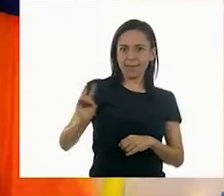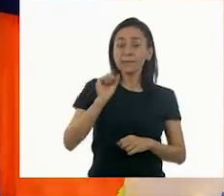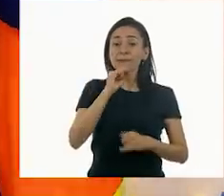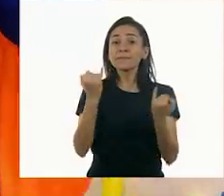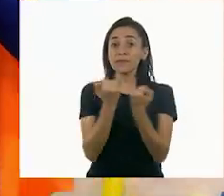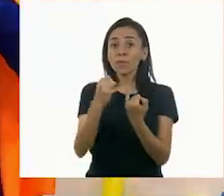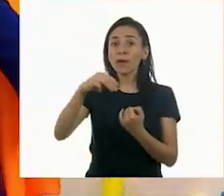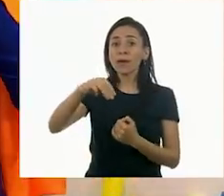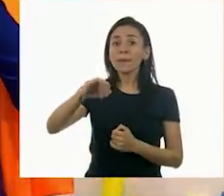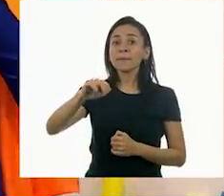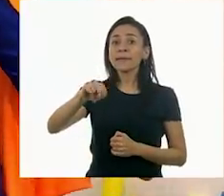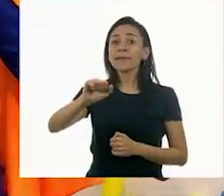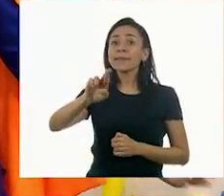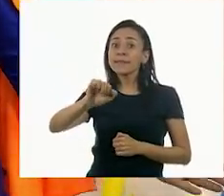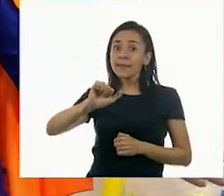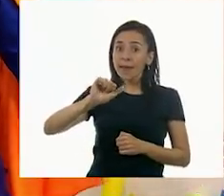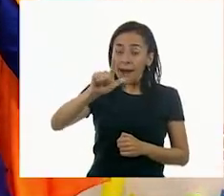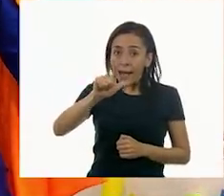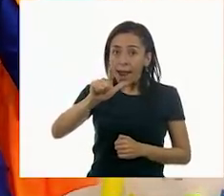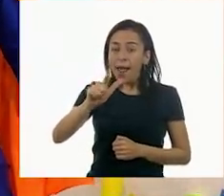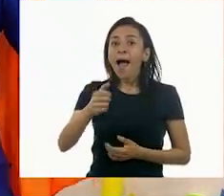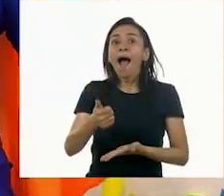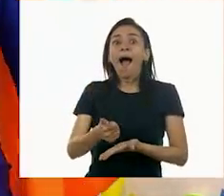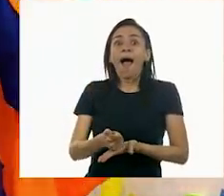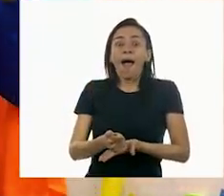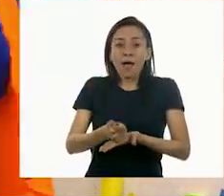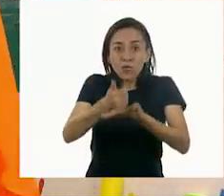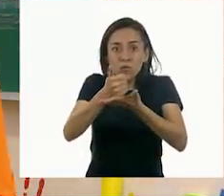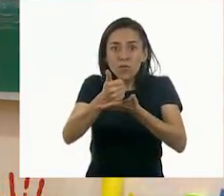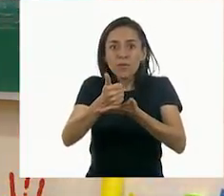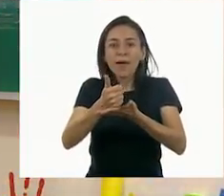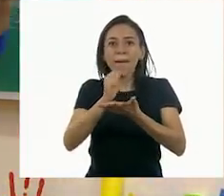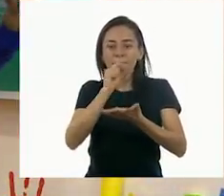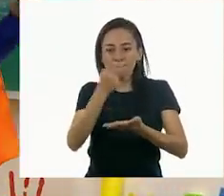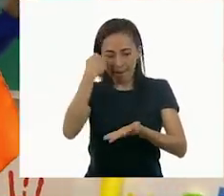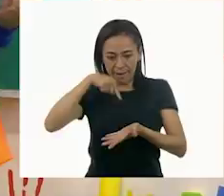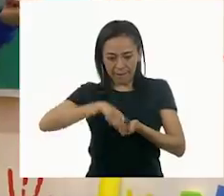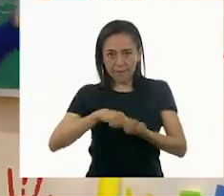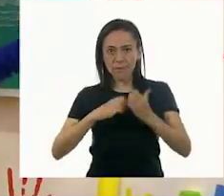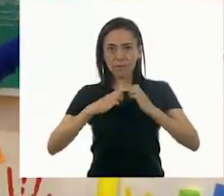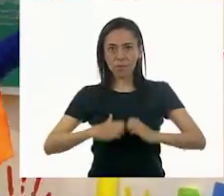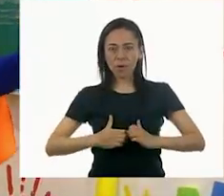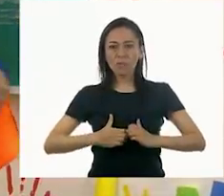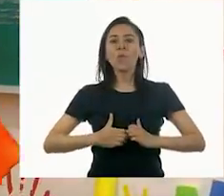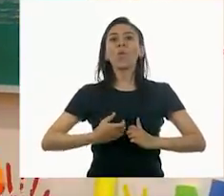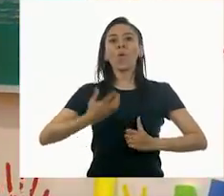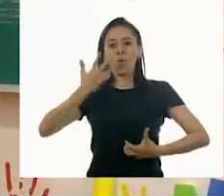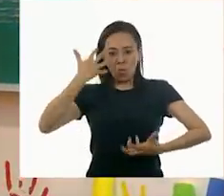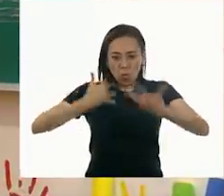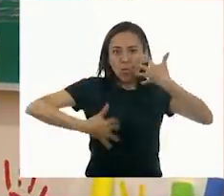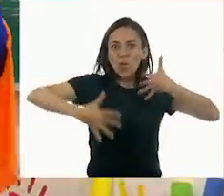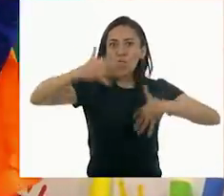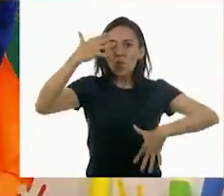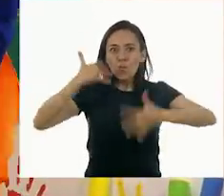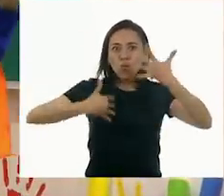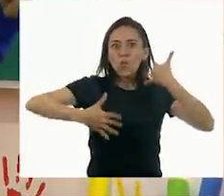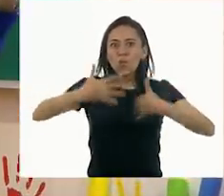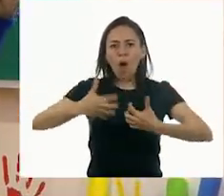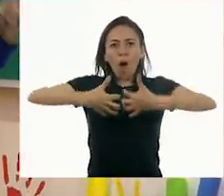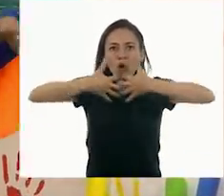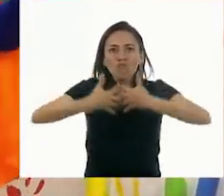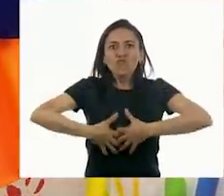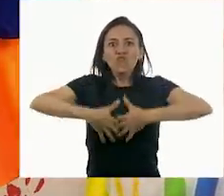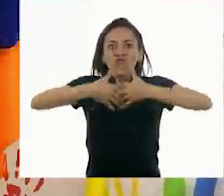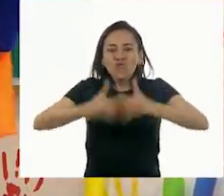que nos ayuda a que nuestro cuerpo tenga un adecuado funcionamiento y que tengas mucha